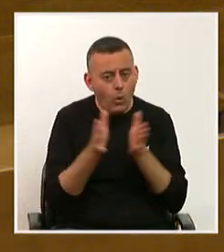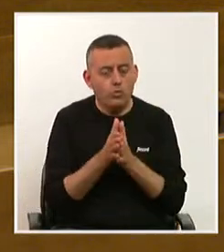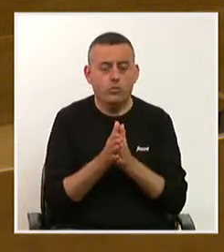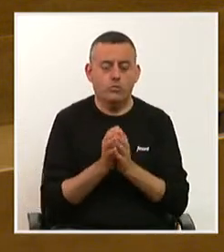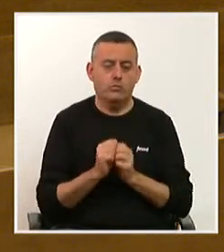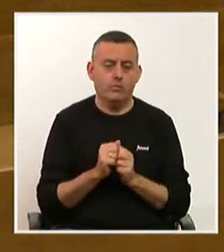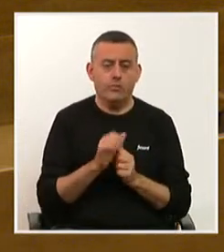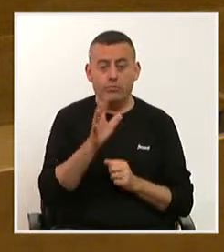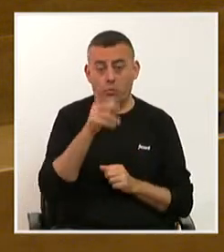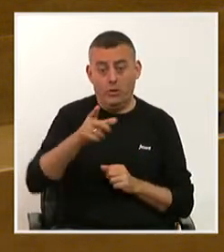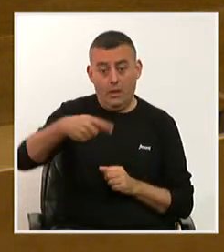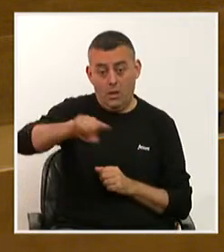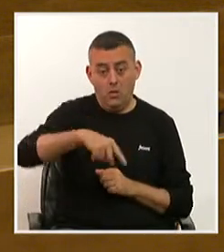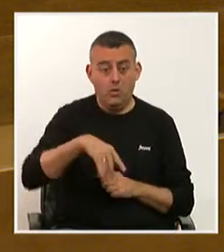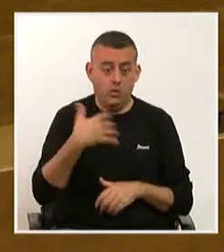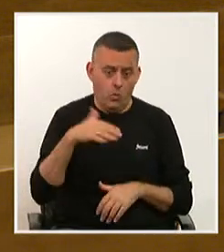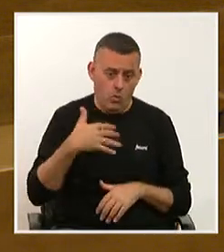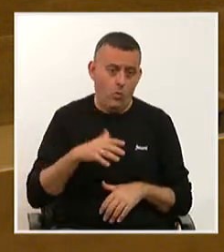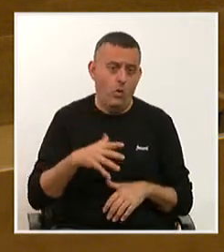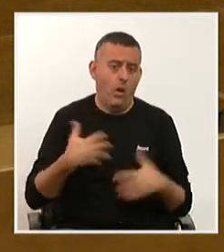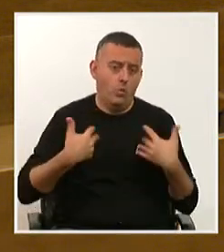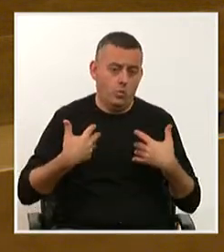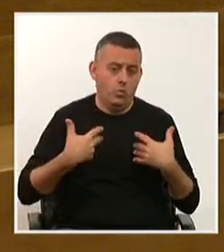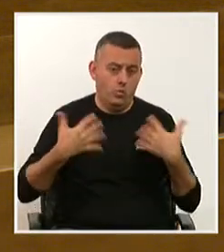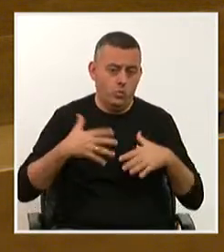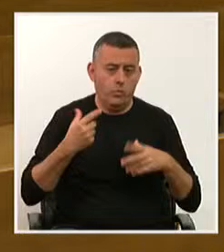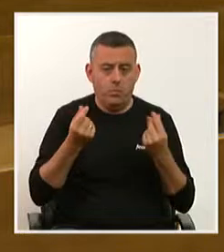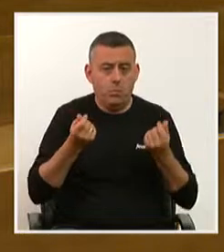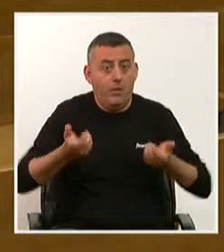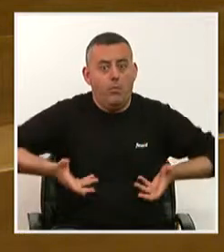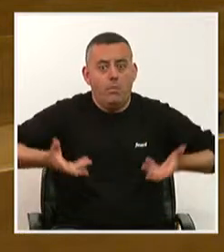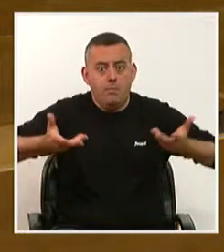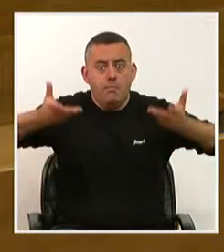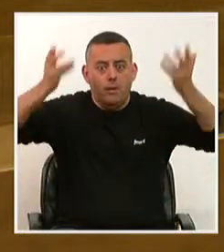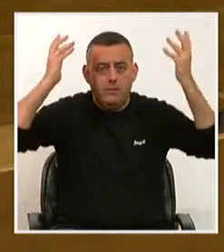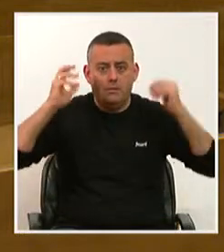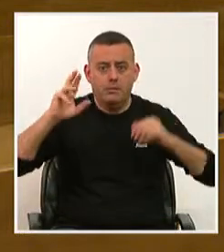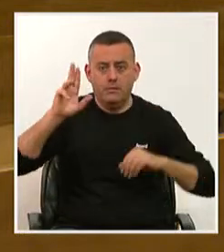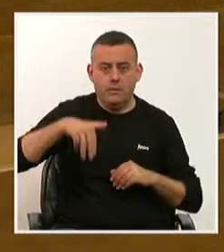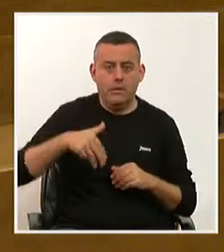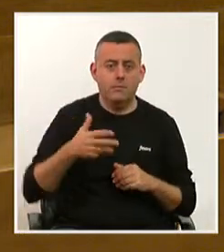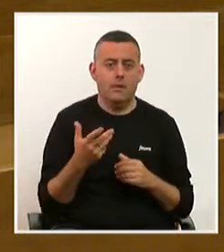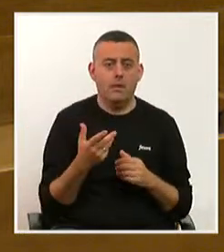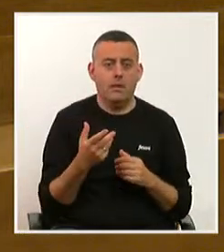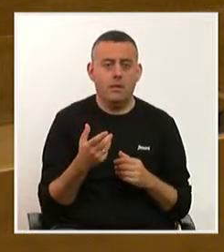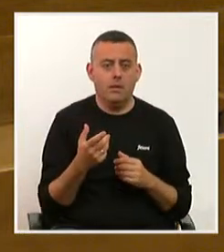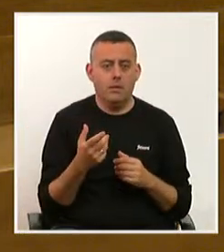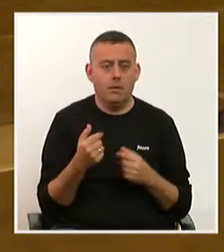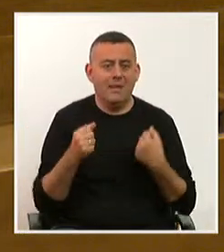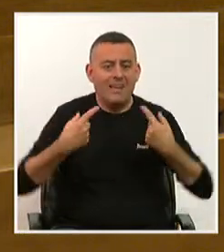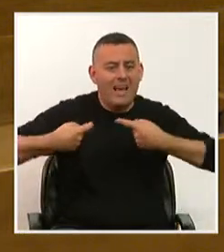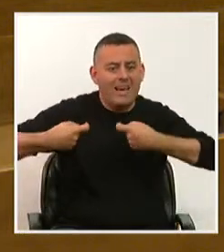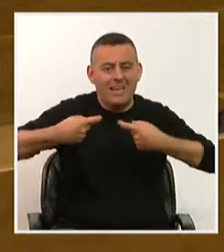situ en que continu una infla galopant guer de el